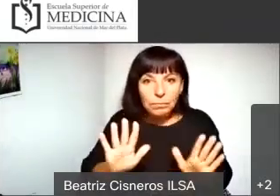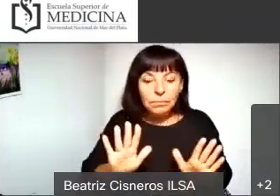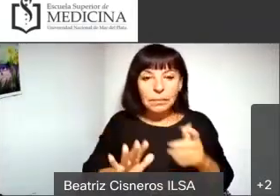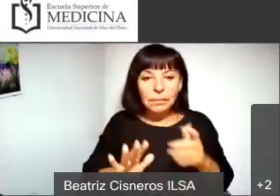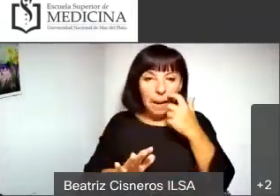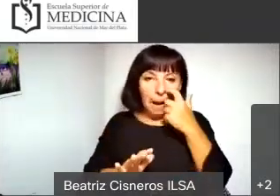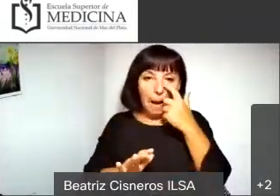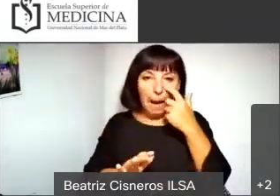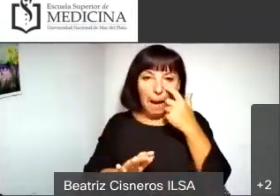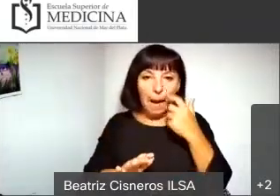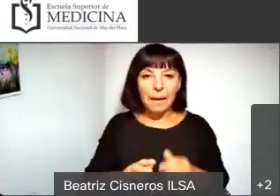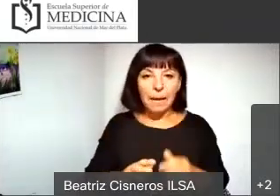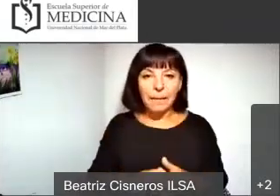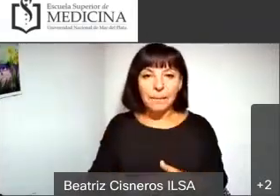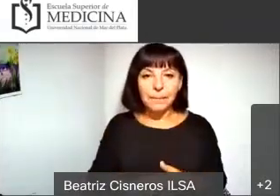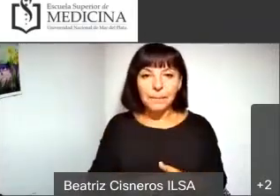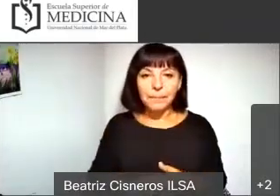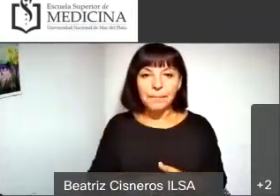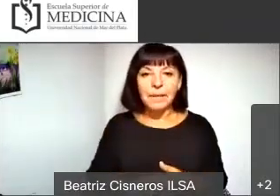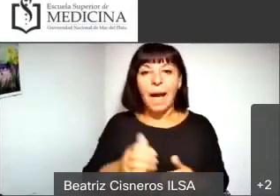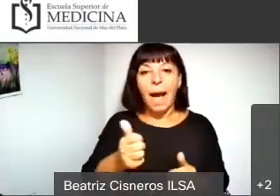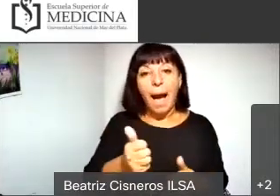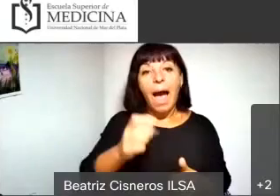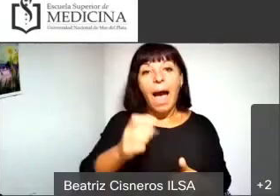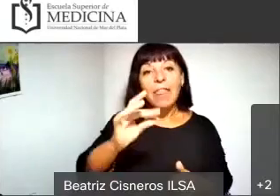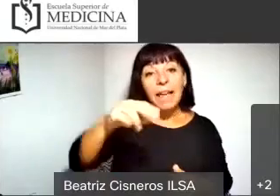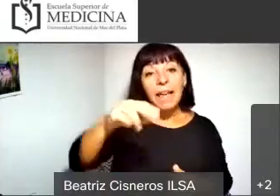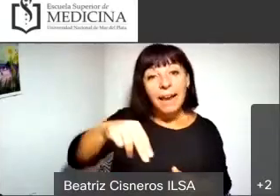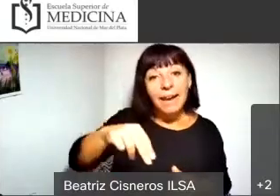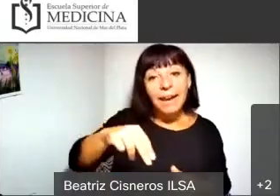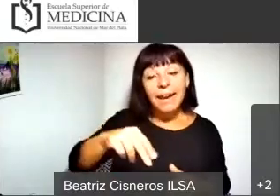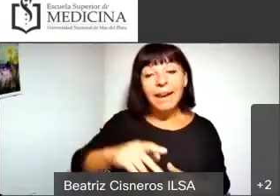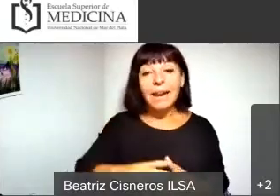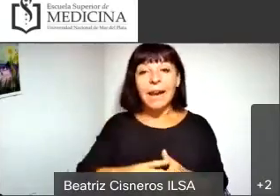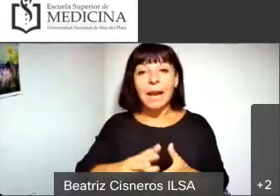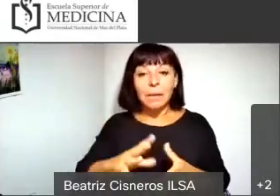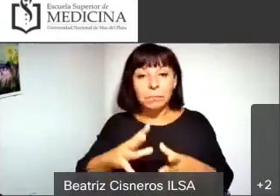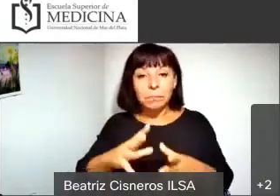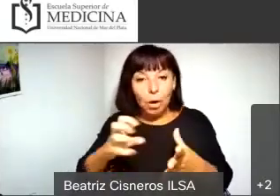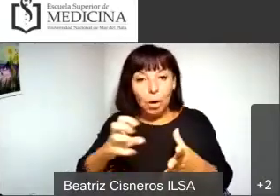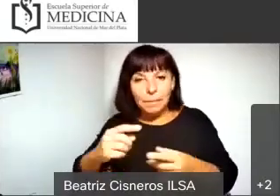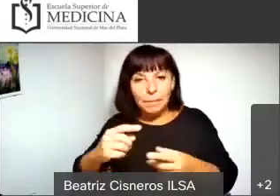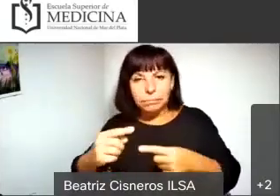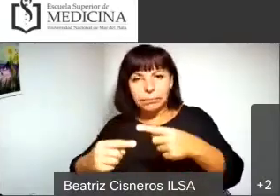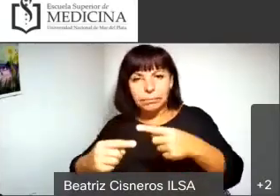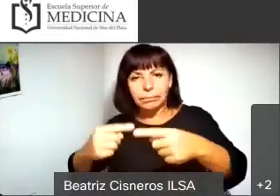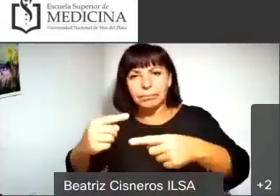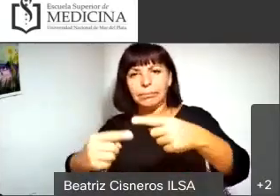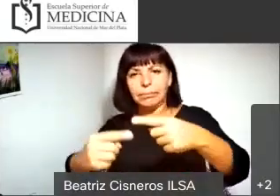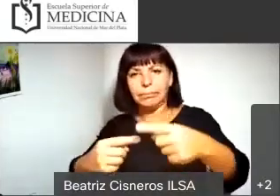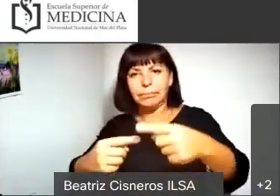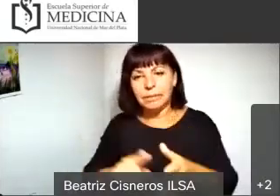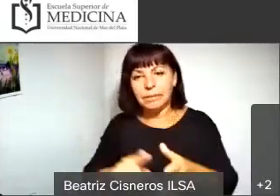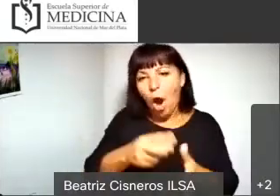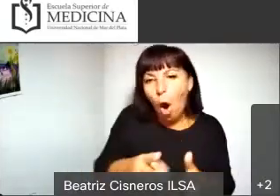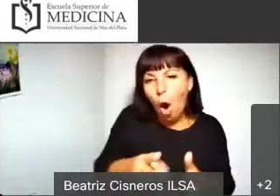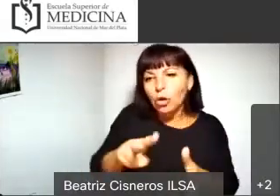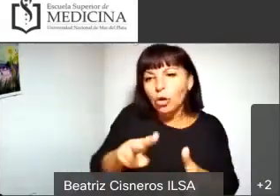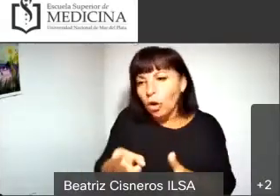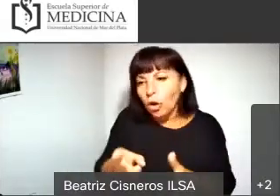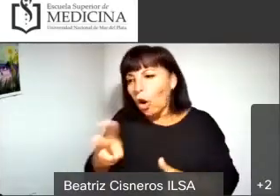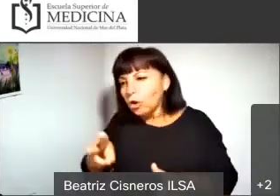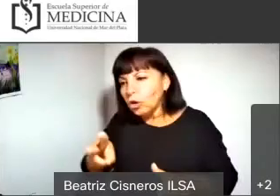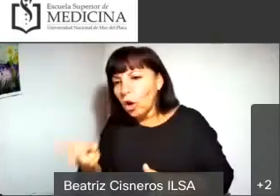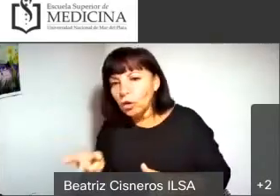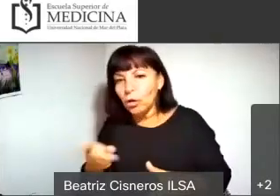partir del ADN, que tiene la capacidad de autorreplicarse y que también tiene la capacidad